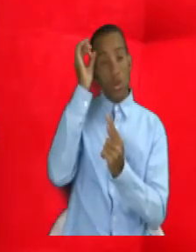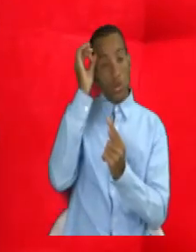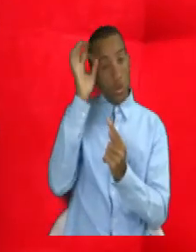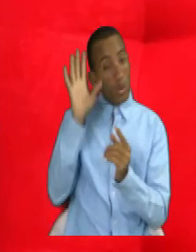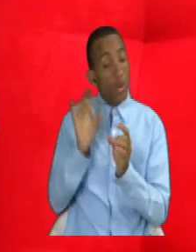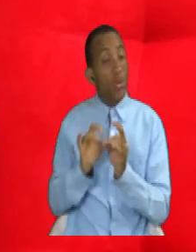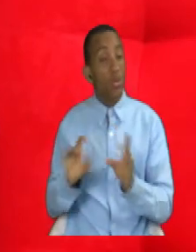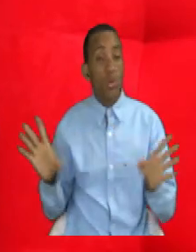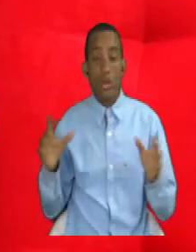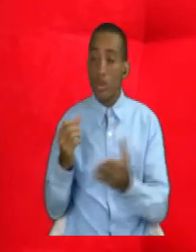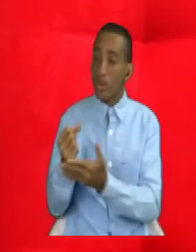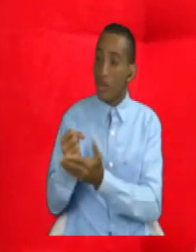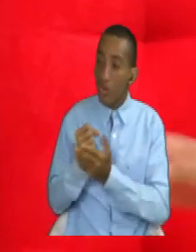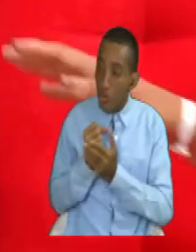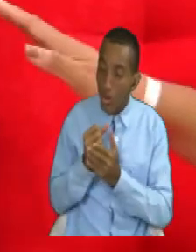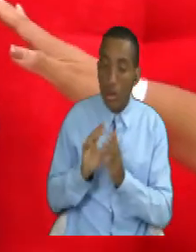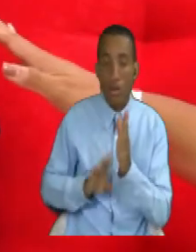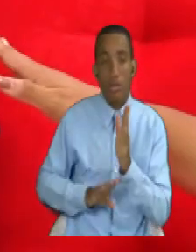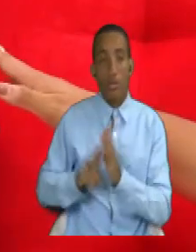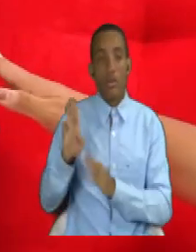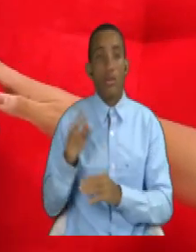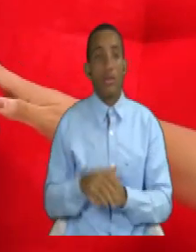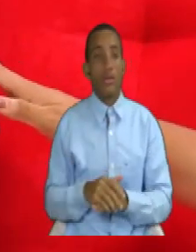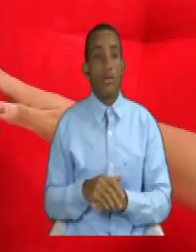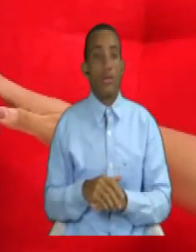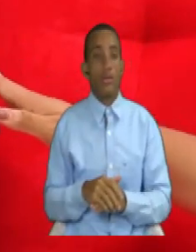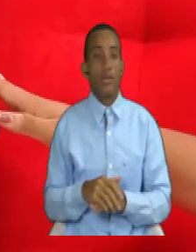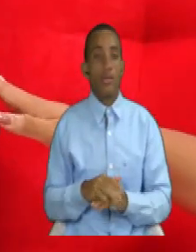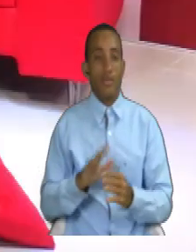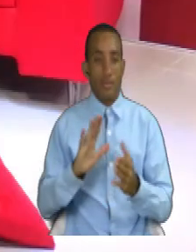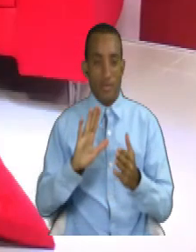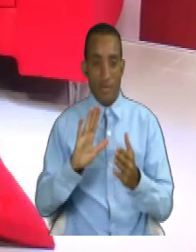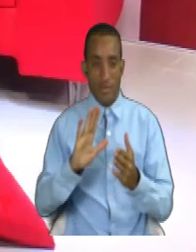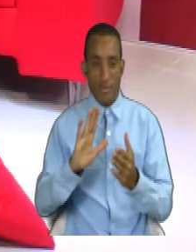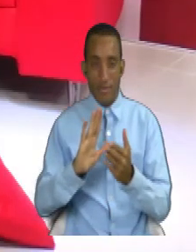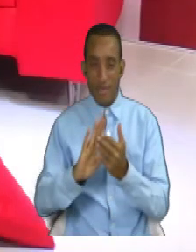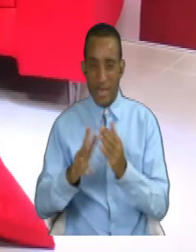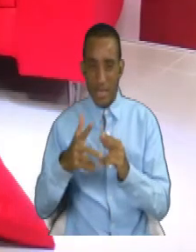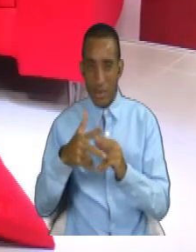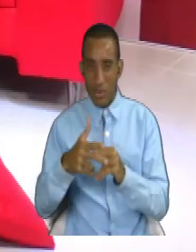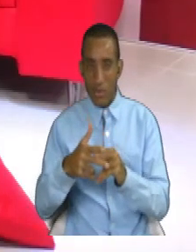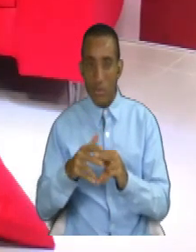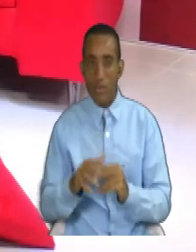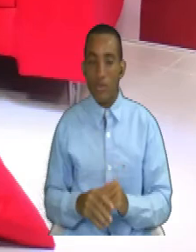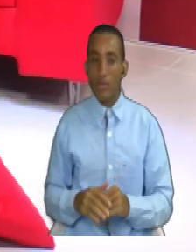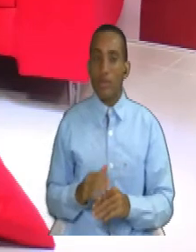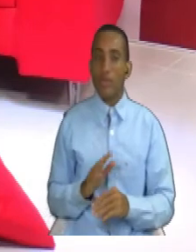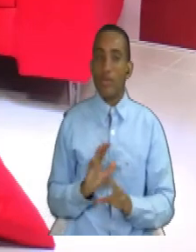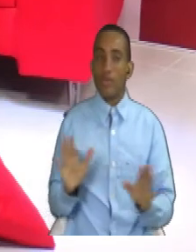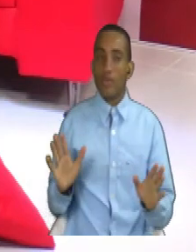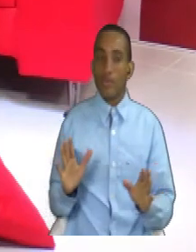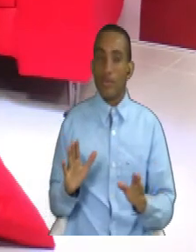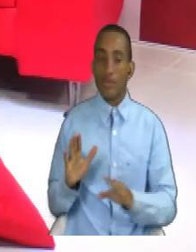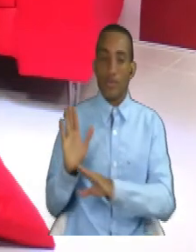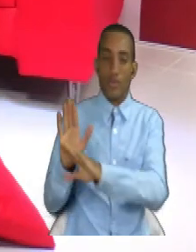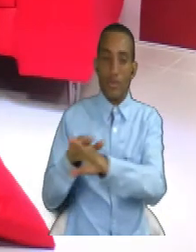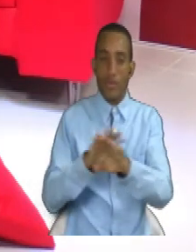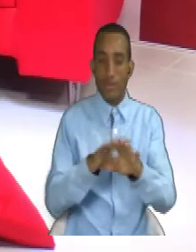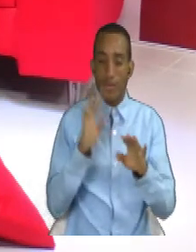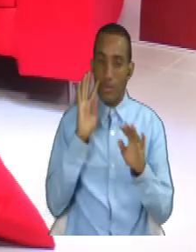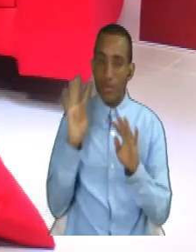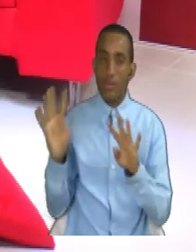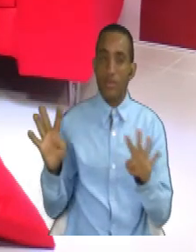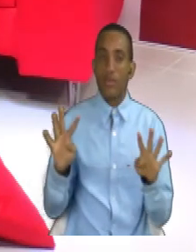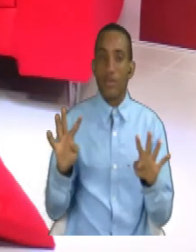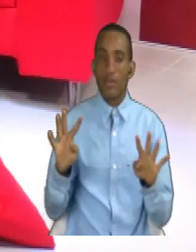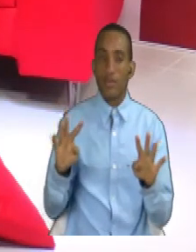mucho. Dairo, perdóname que yo lo interrumpa así, pero enviémosle el mensaje a nuestros televidentes